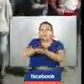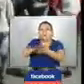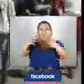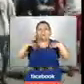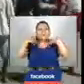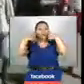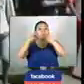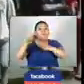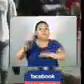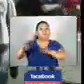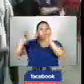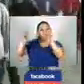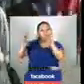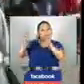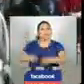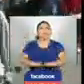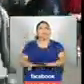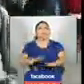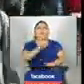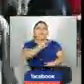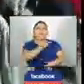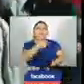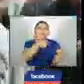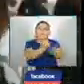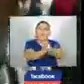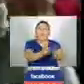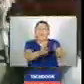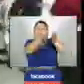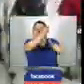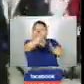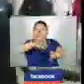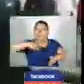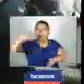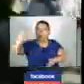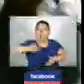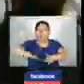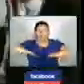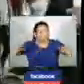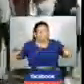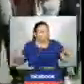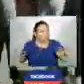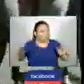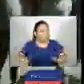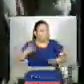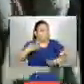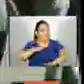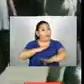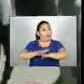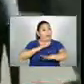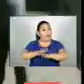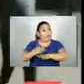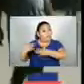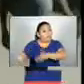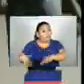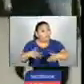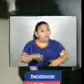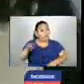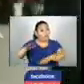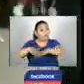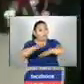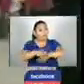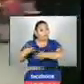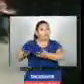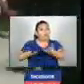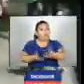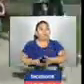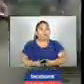bioseguridad. Al respecto, expertos en el área migratoria señalan que deben impulsarse diversas acciones ante el anuncio de esta caravana. Lo